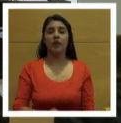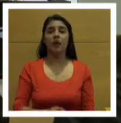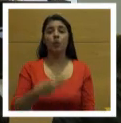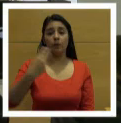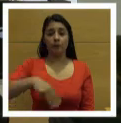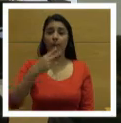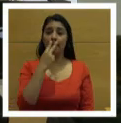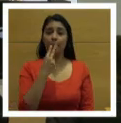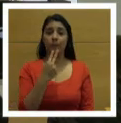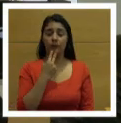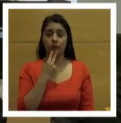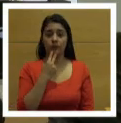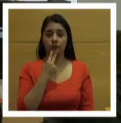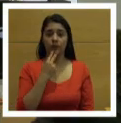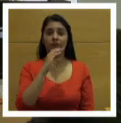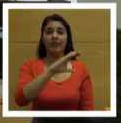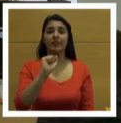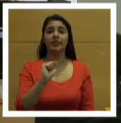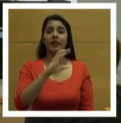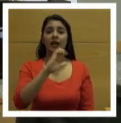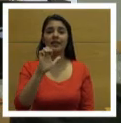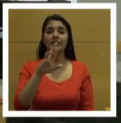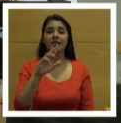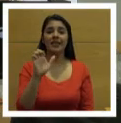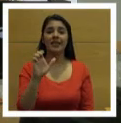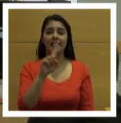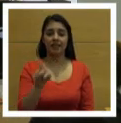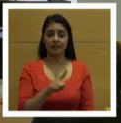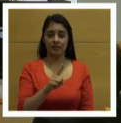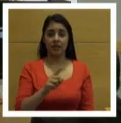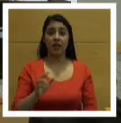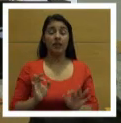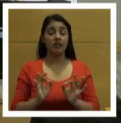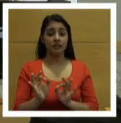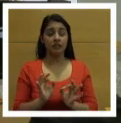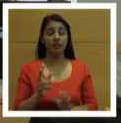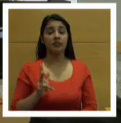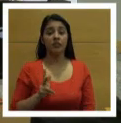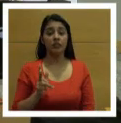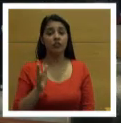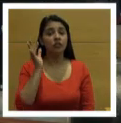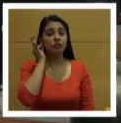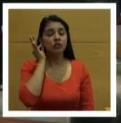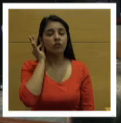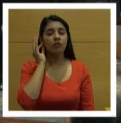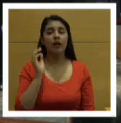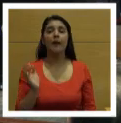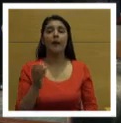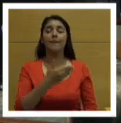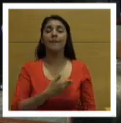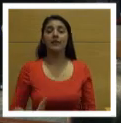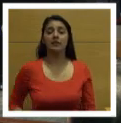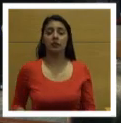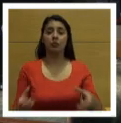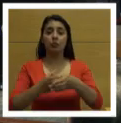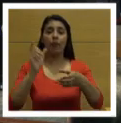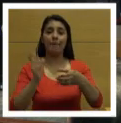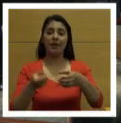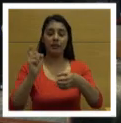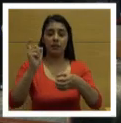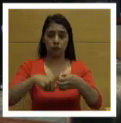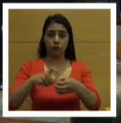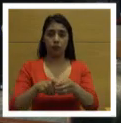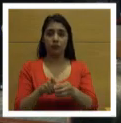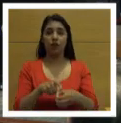Montt, don Ejido Cáceres Langenbach. A la señora presidenta subrogante de la Asociación Regional de Magistrados de Los Lagos, doña